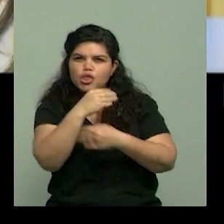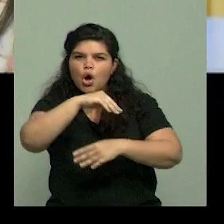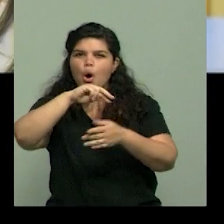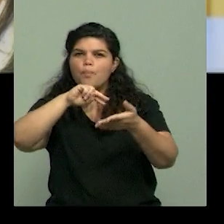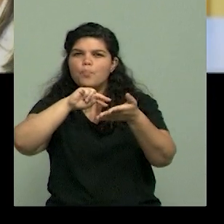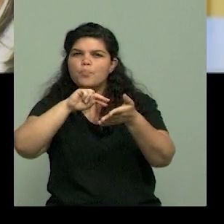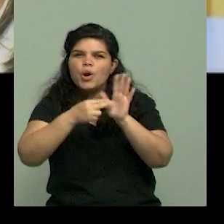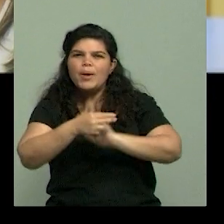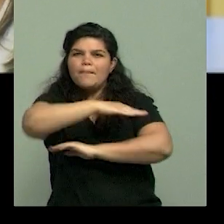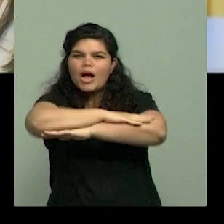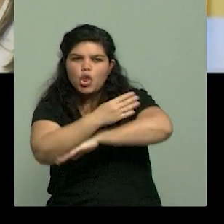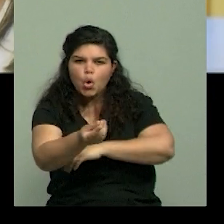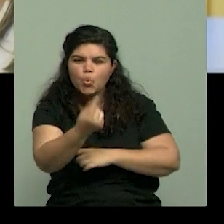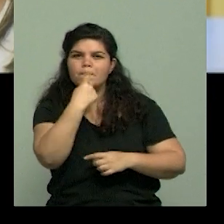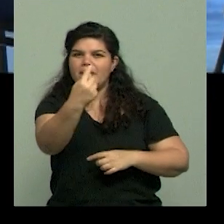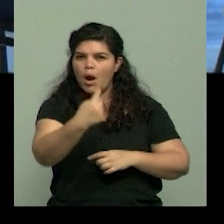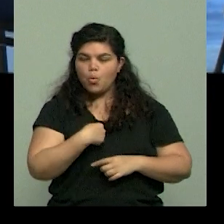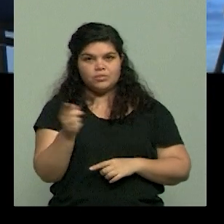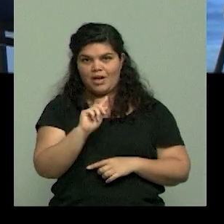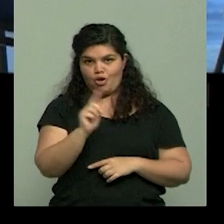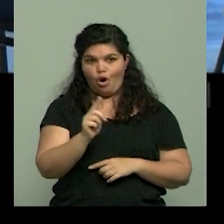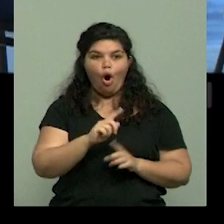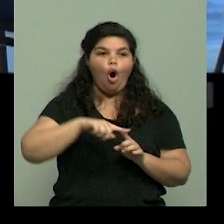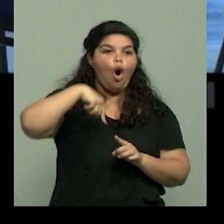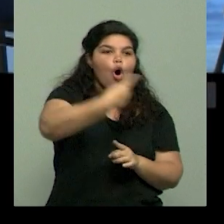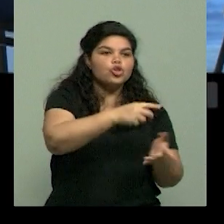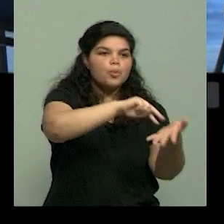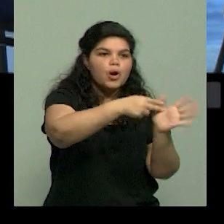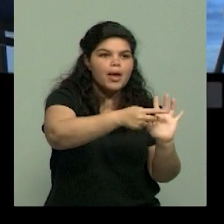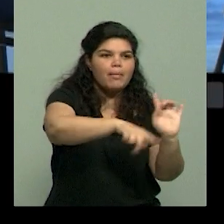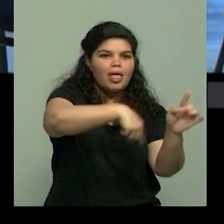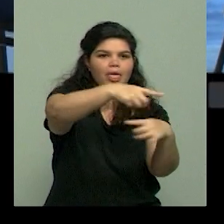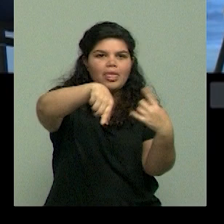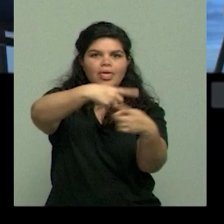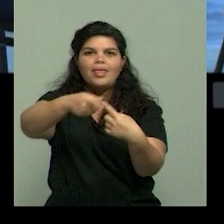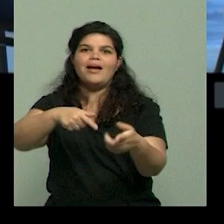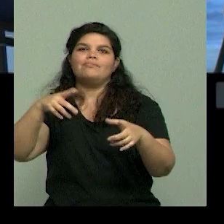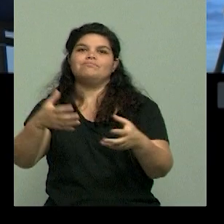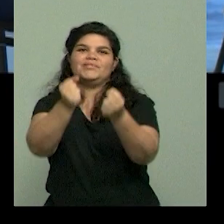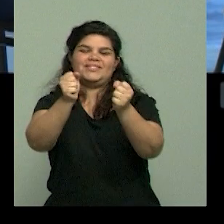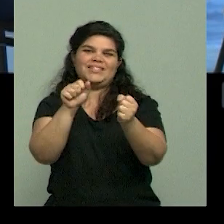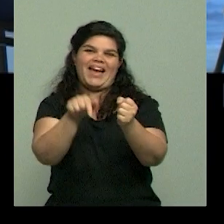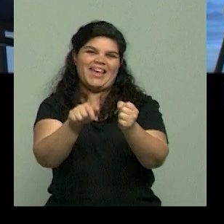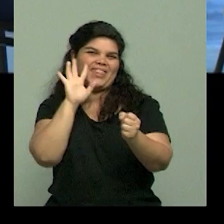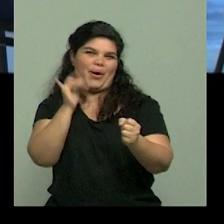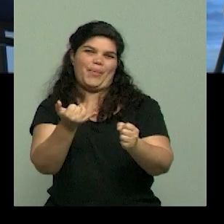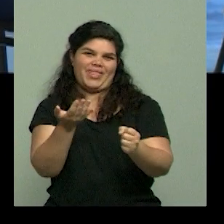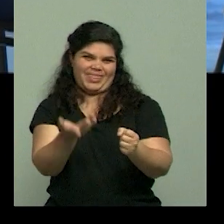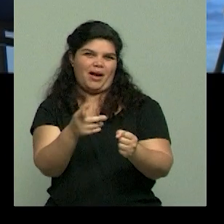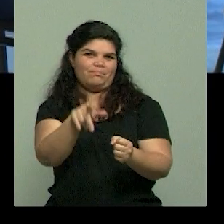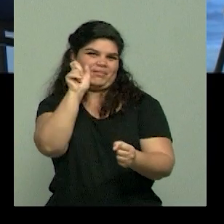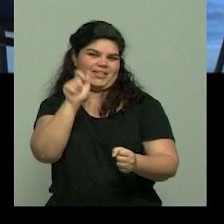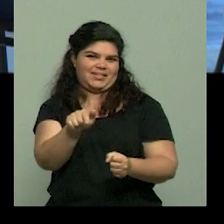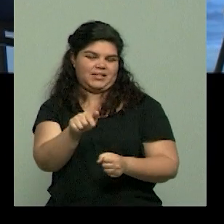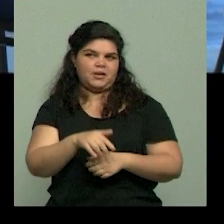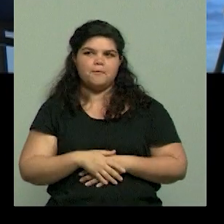base a otras problemáticas, pero sí, se ve y se trabaja bastante seguido. ¿Y cuál es la